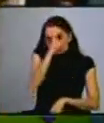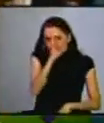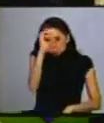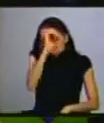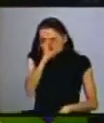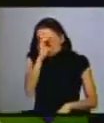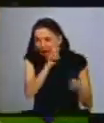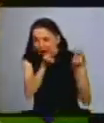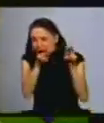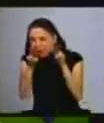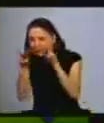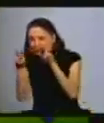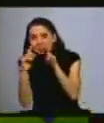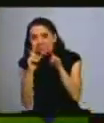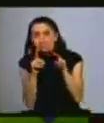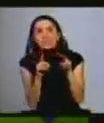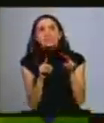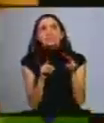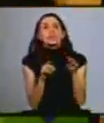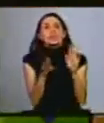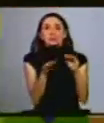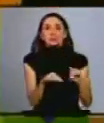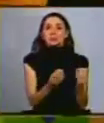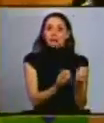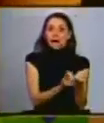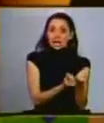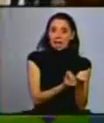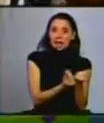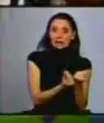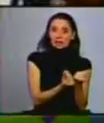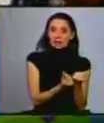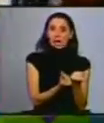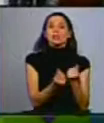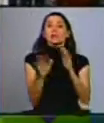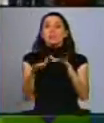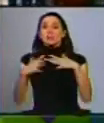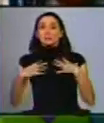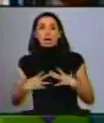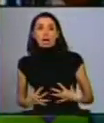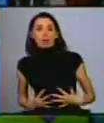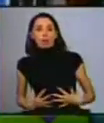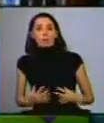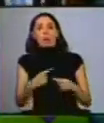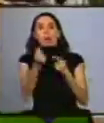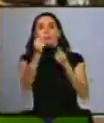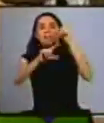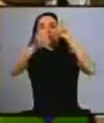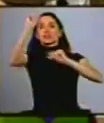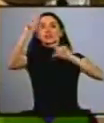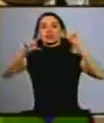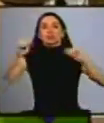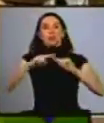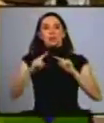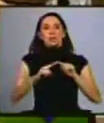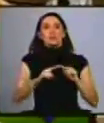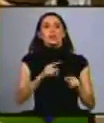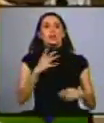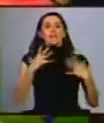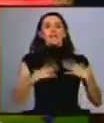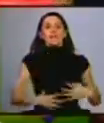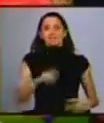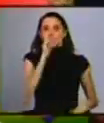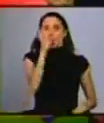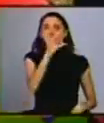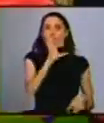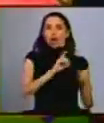realidad encontramos la misma calidad y la misma ropa por diferentes precios. Se están llevando vestidos de